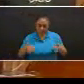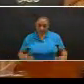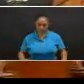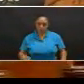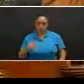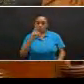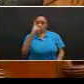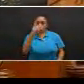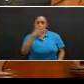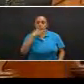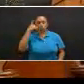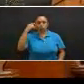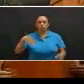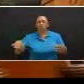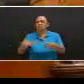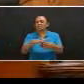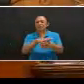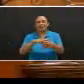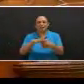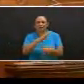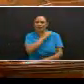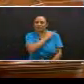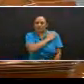Es un Dios lleno de misericordia.